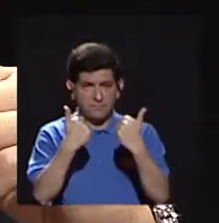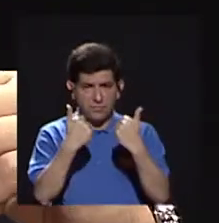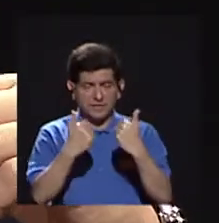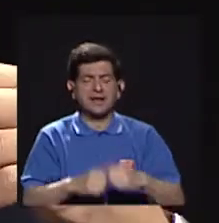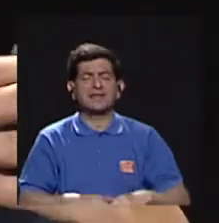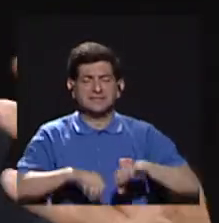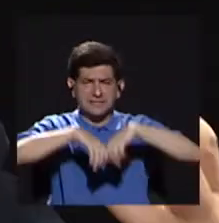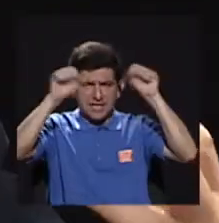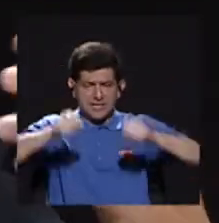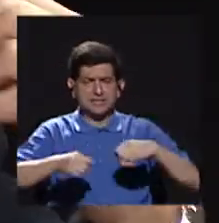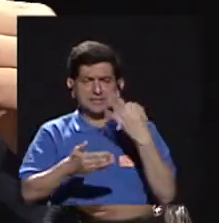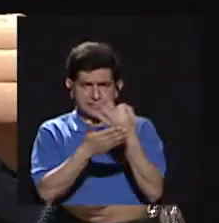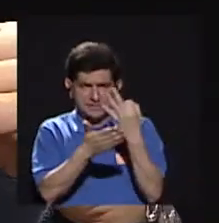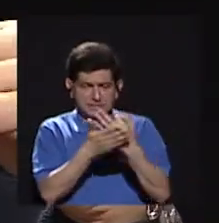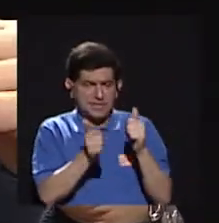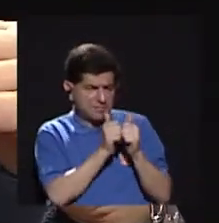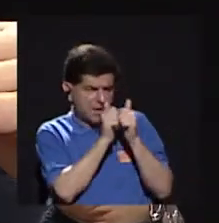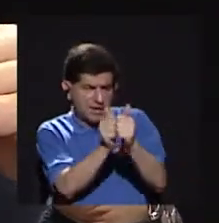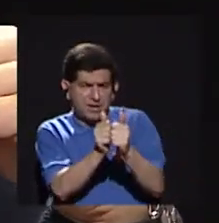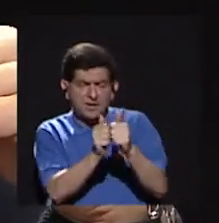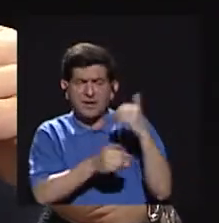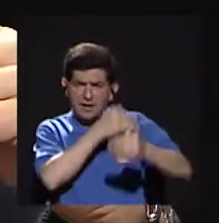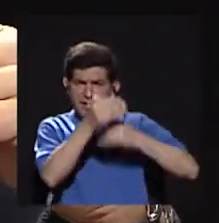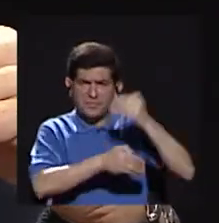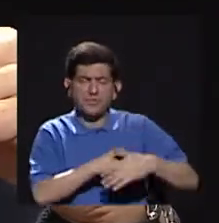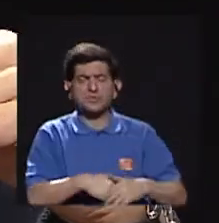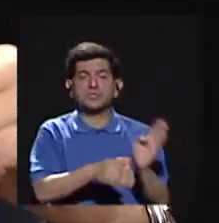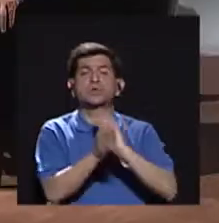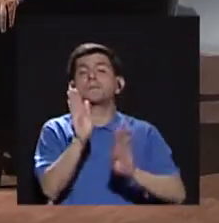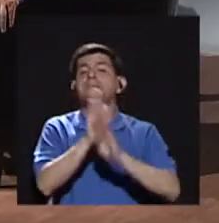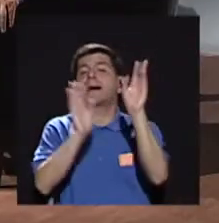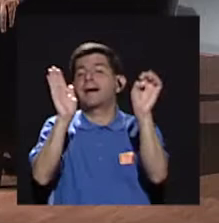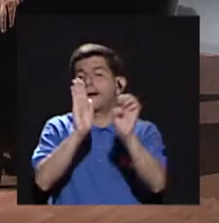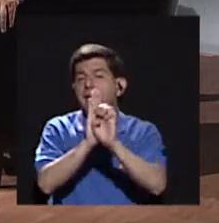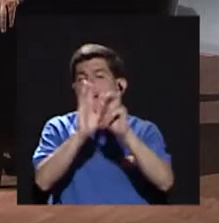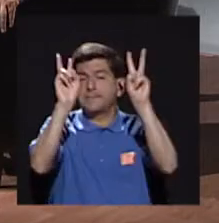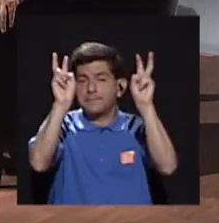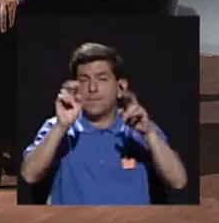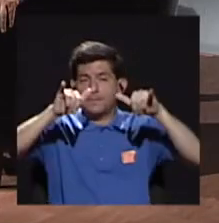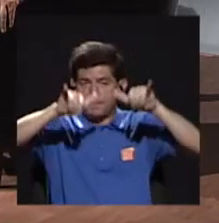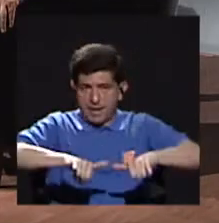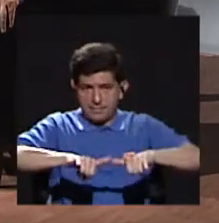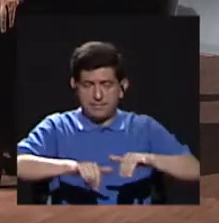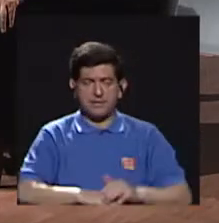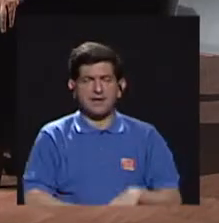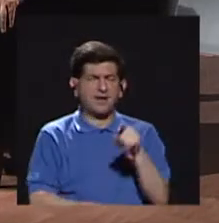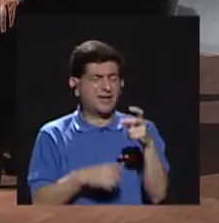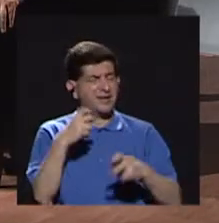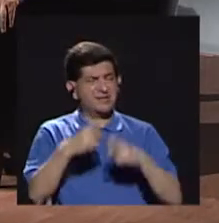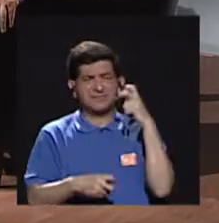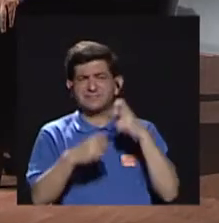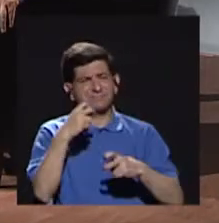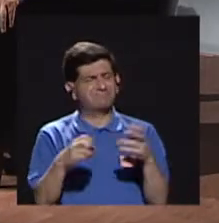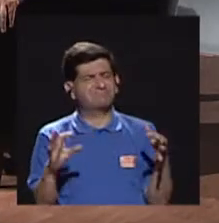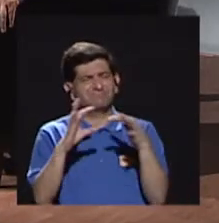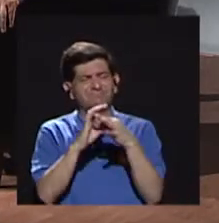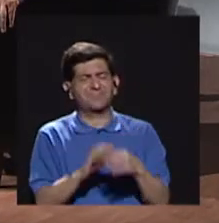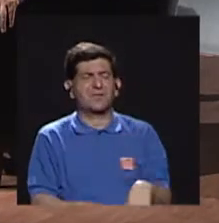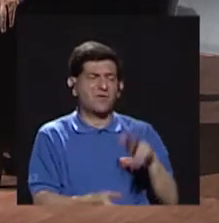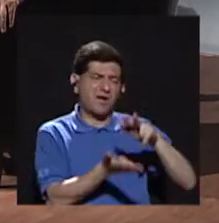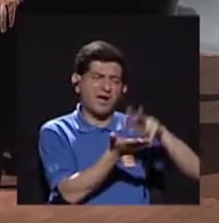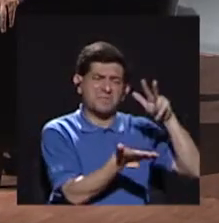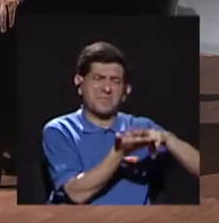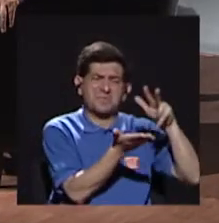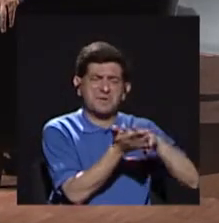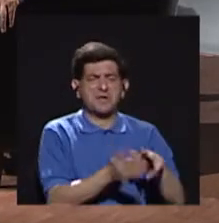que acompaña a estos emprendimientos la banca de desarrollo logre sostener los que es de un problema aquí de criticar con avales y tiene